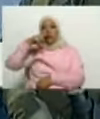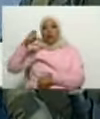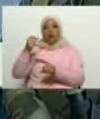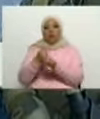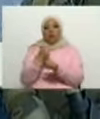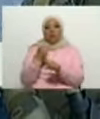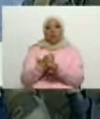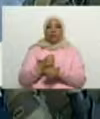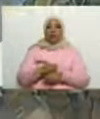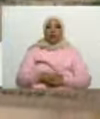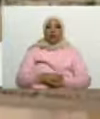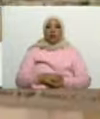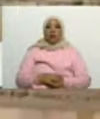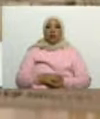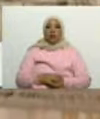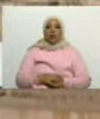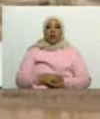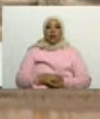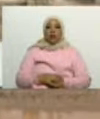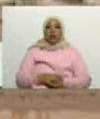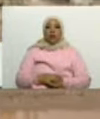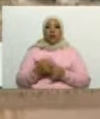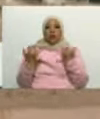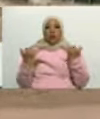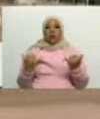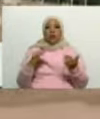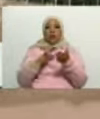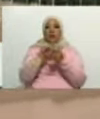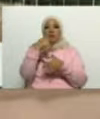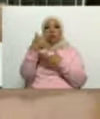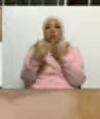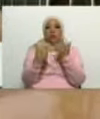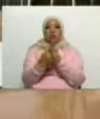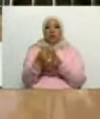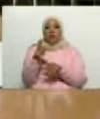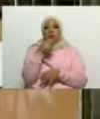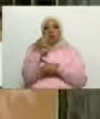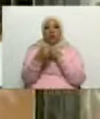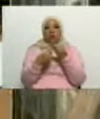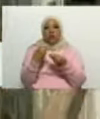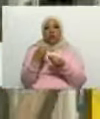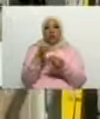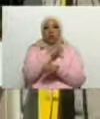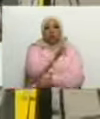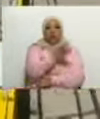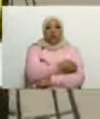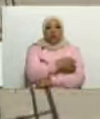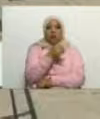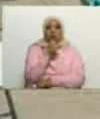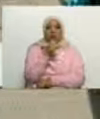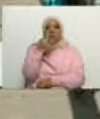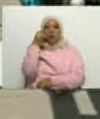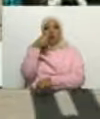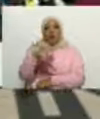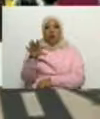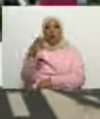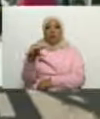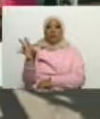avanzar no solamente en la cooperación, sino en el intercambio de mercancías y en el flujo de personas entre Colombia y